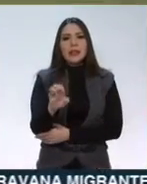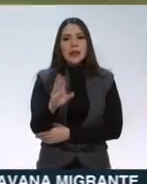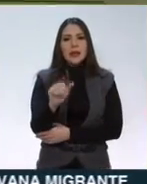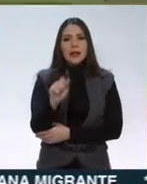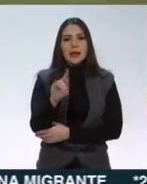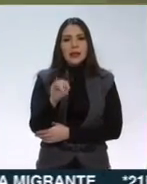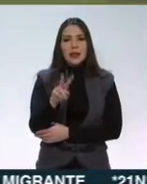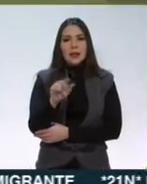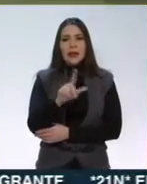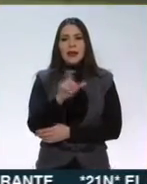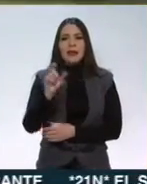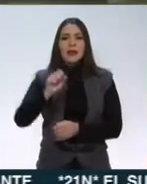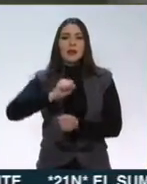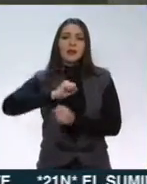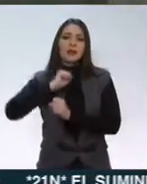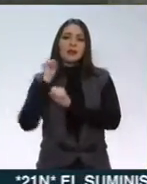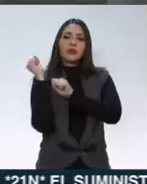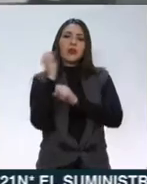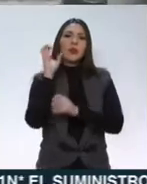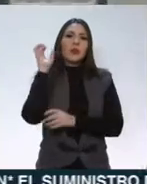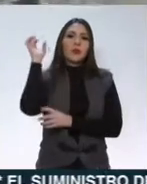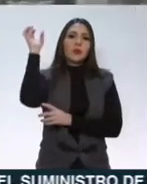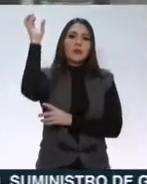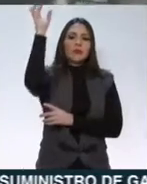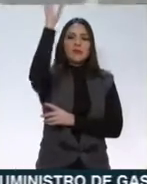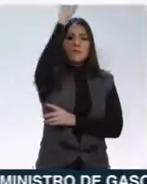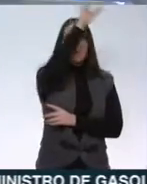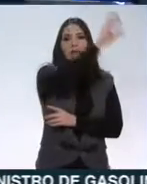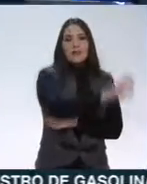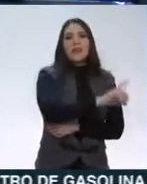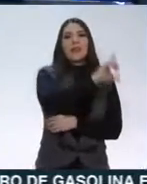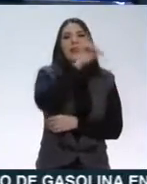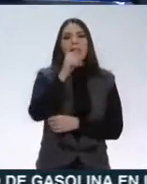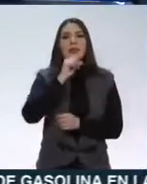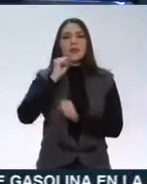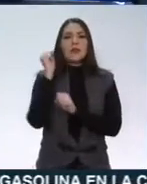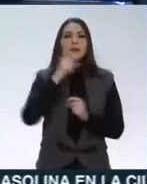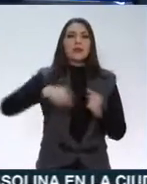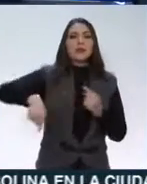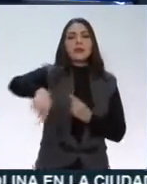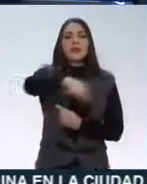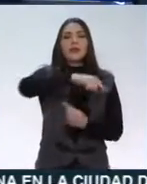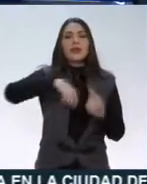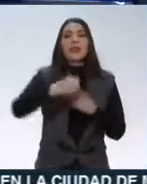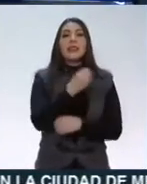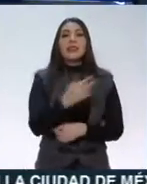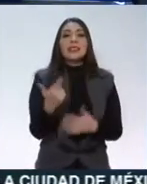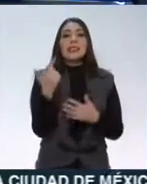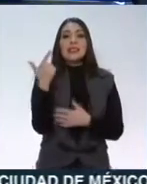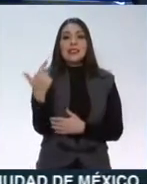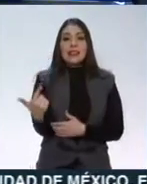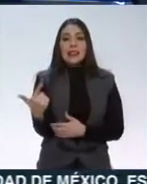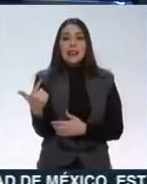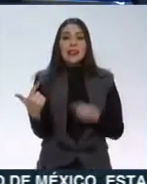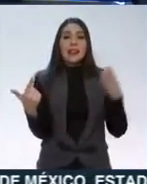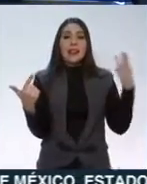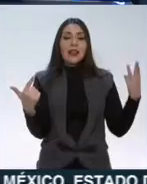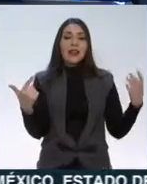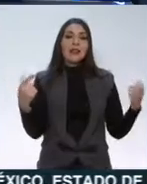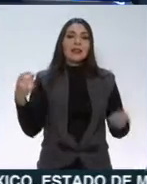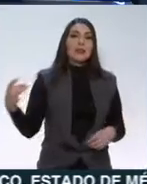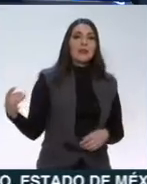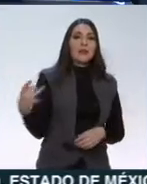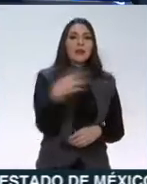se iba remando y remando por los aires del jardín izquierdo, palo de vuelta entera, 7 carreras a 3 le gana los Venados